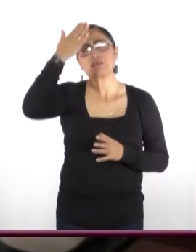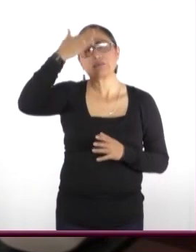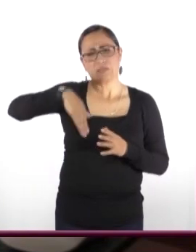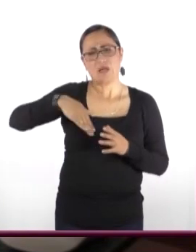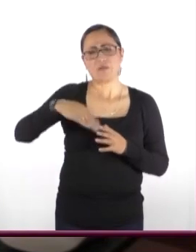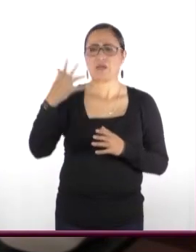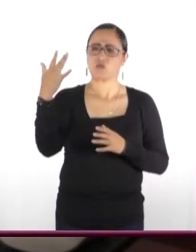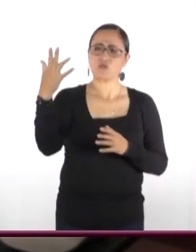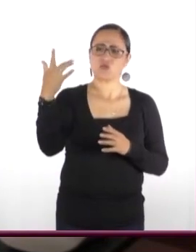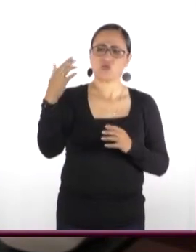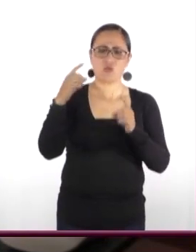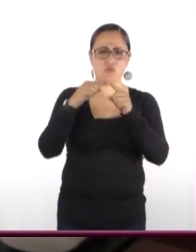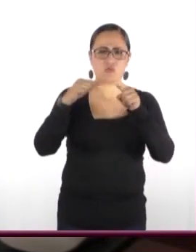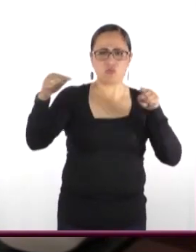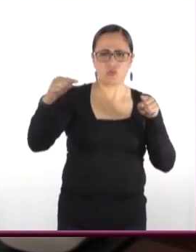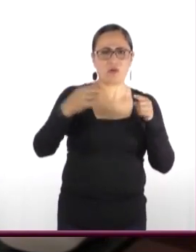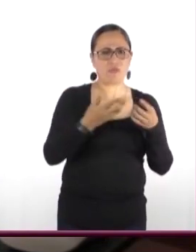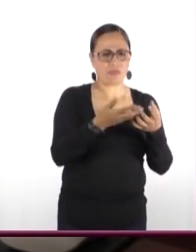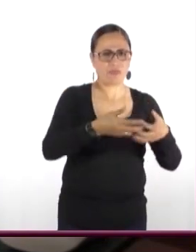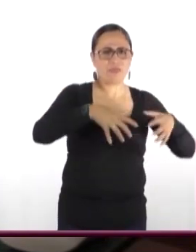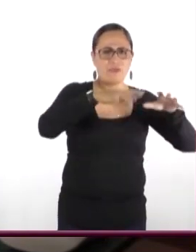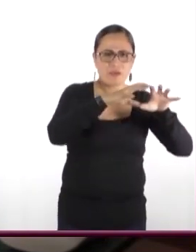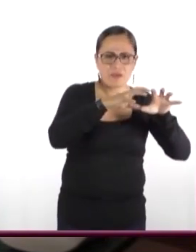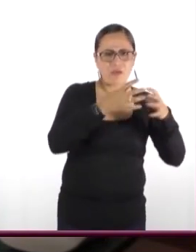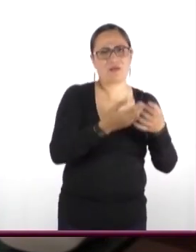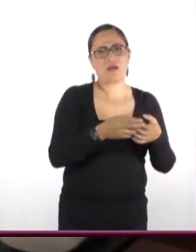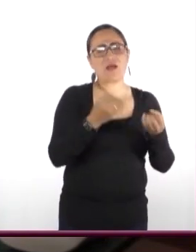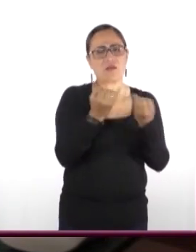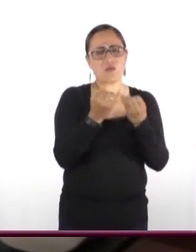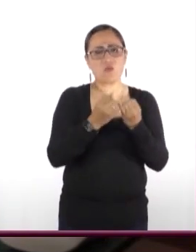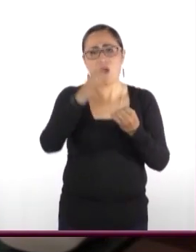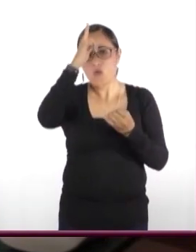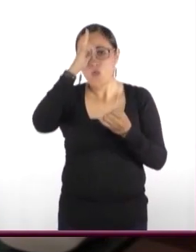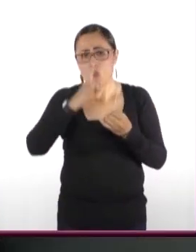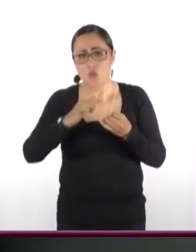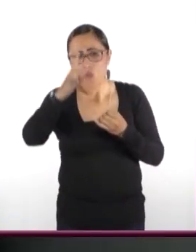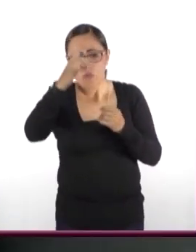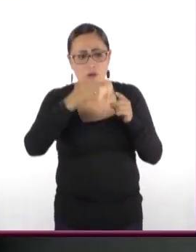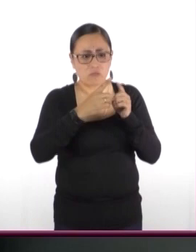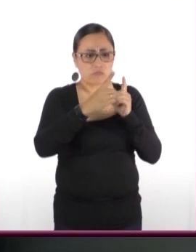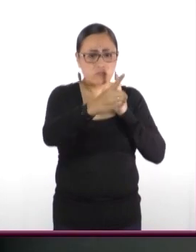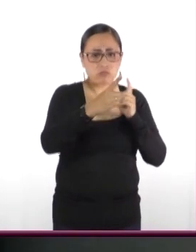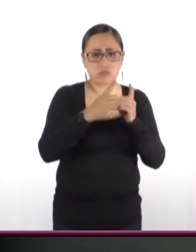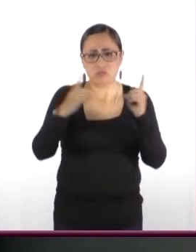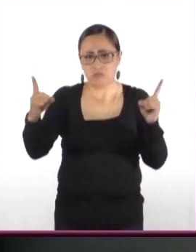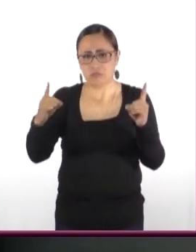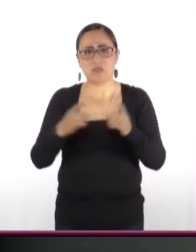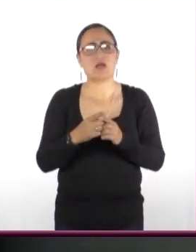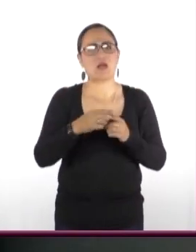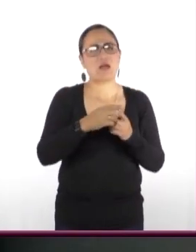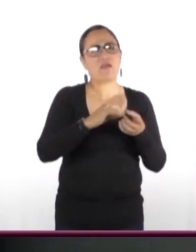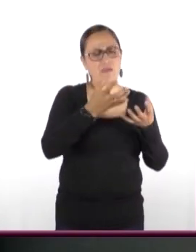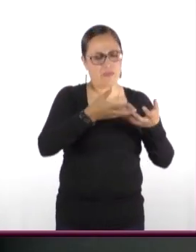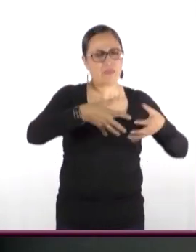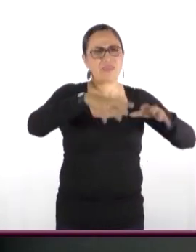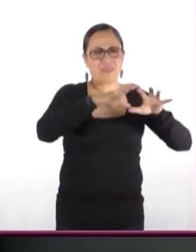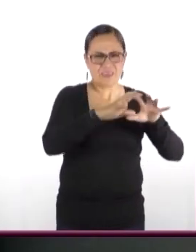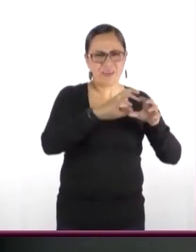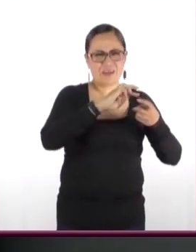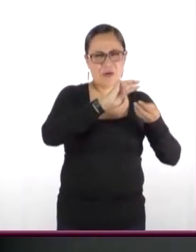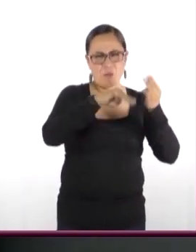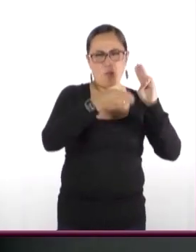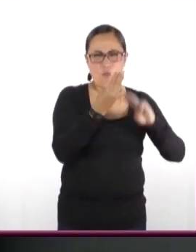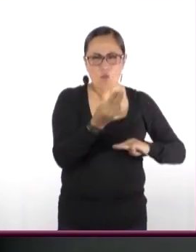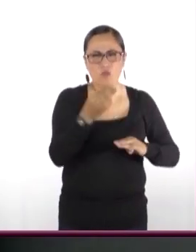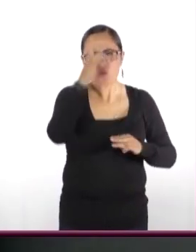es la distancia entre el Sol y la Tierra y la Luna y la Tierra? Sí. La distancia entre la Luna y la Tierra se conocía desde hace tiempo,